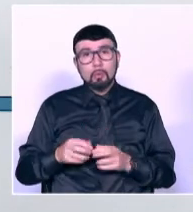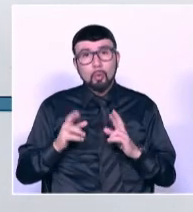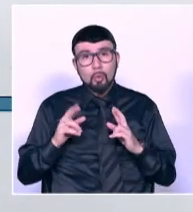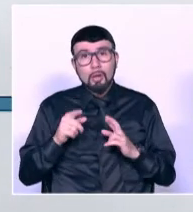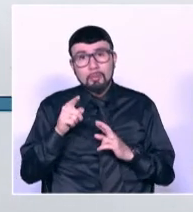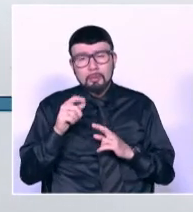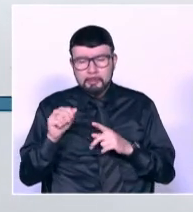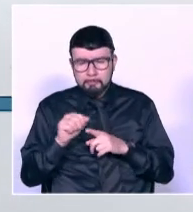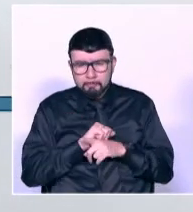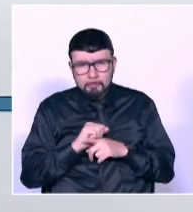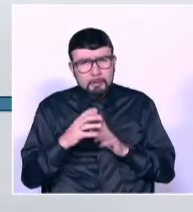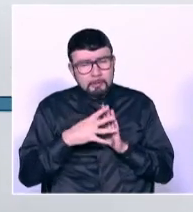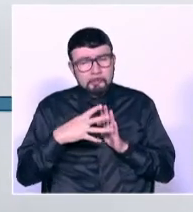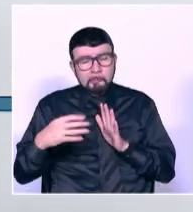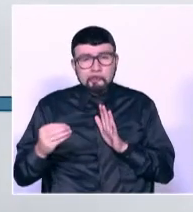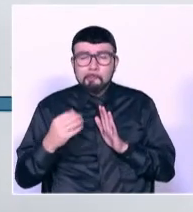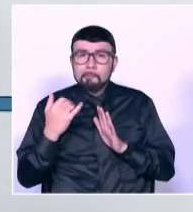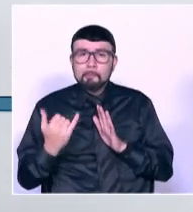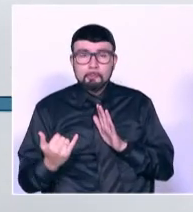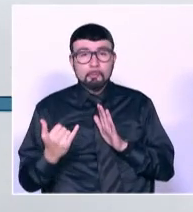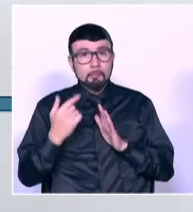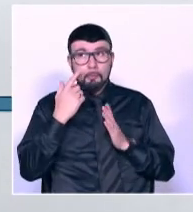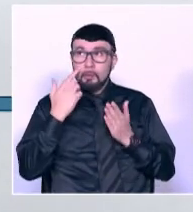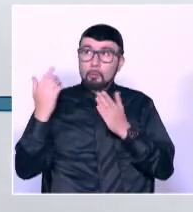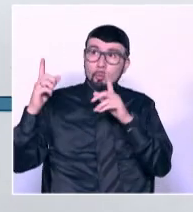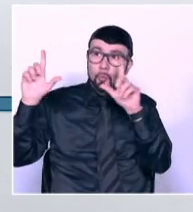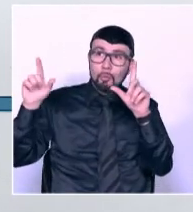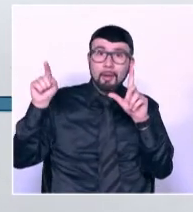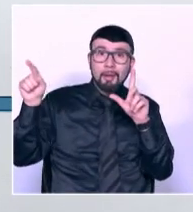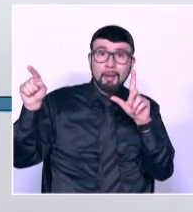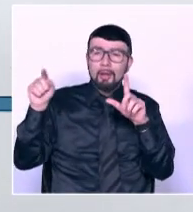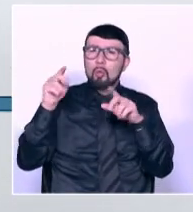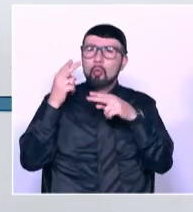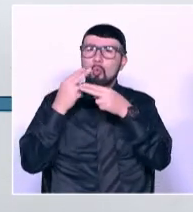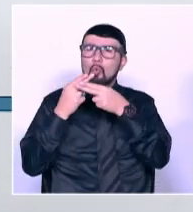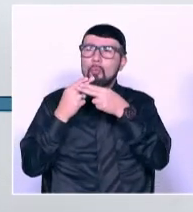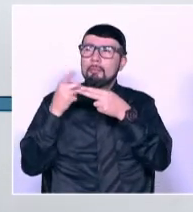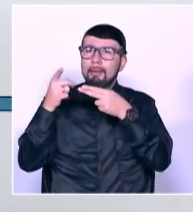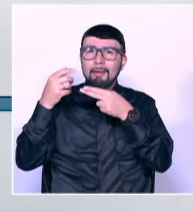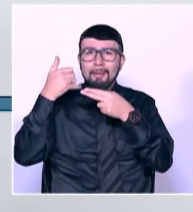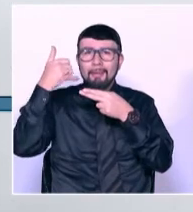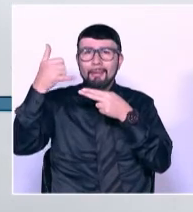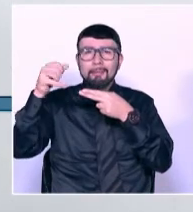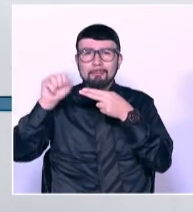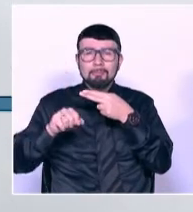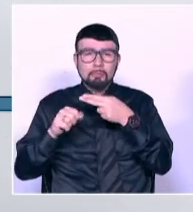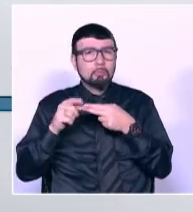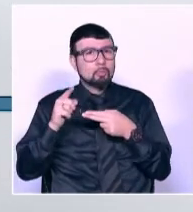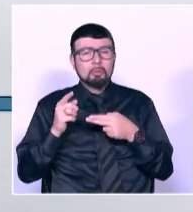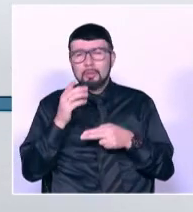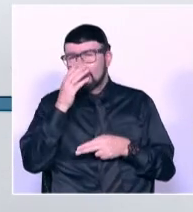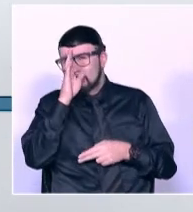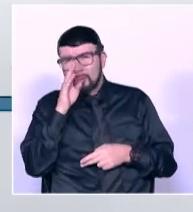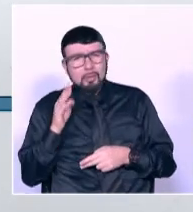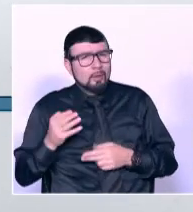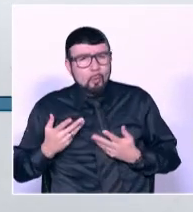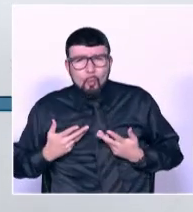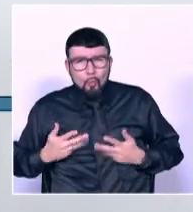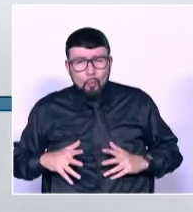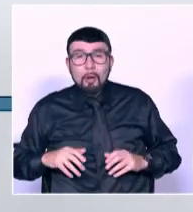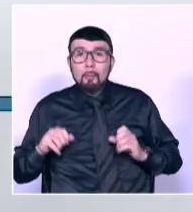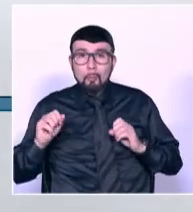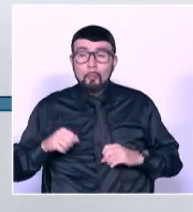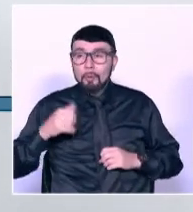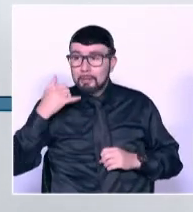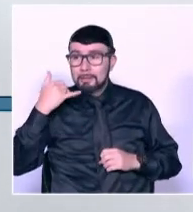práctica todos estos consejos. En pantalla pudieron ver el número donde pueden contactar a la doctora, así que cualquier duda que tengan se pueden contactar ahí con